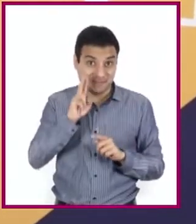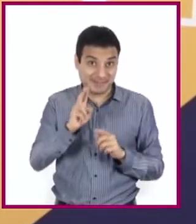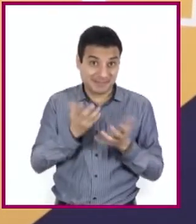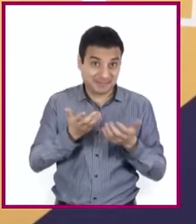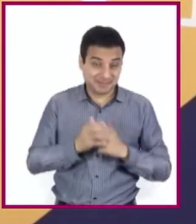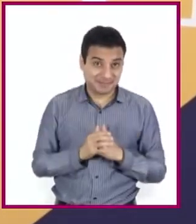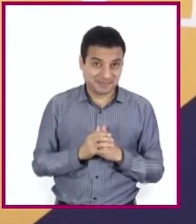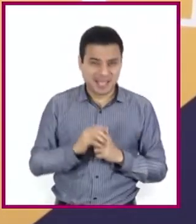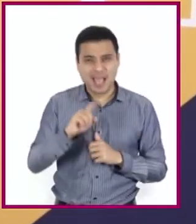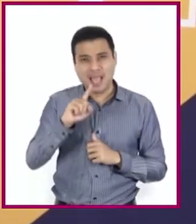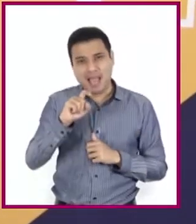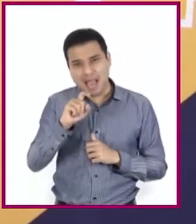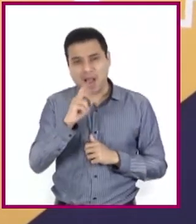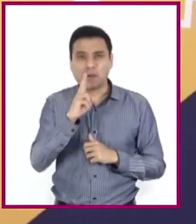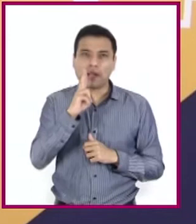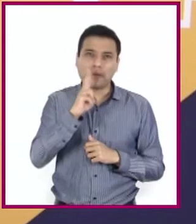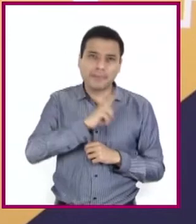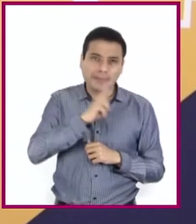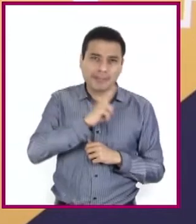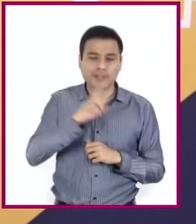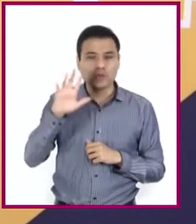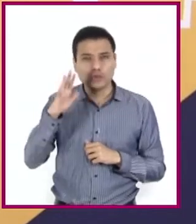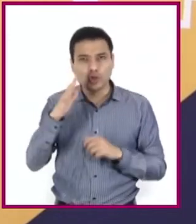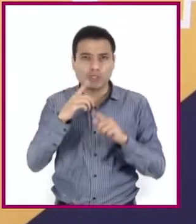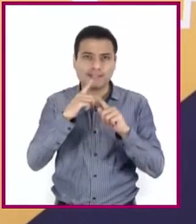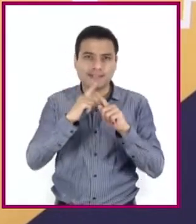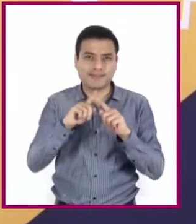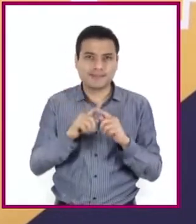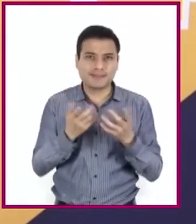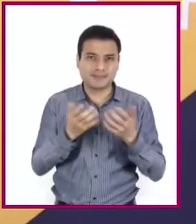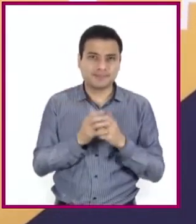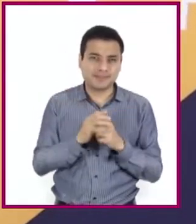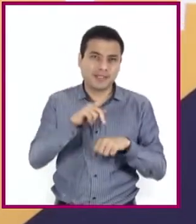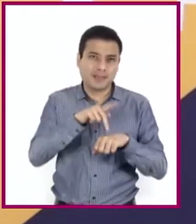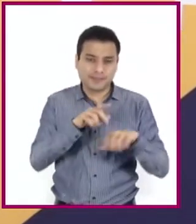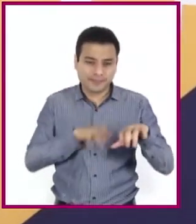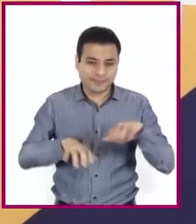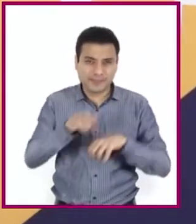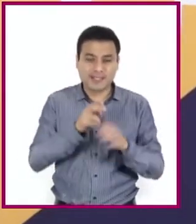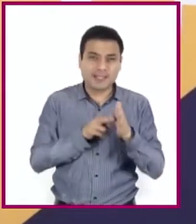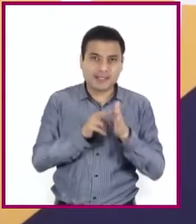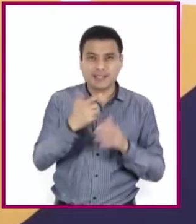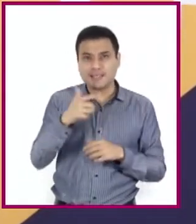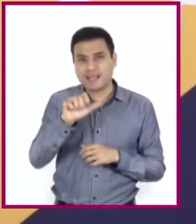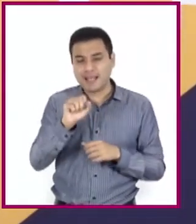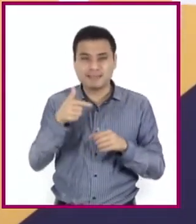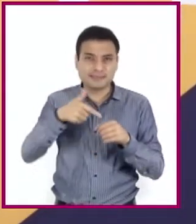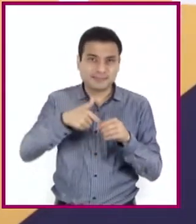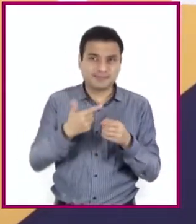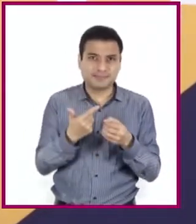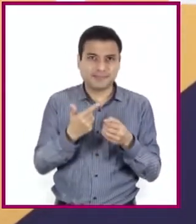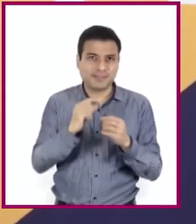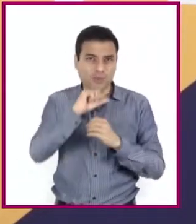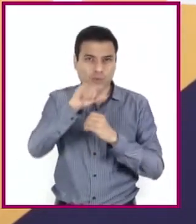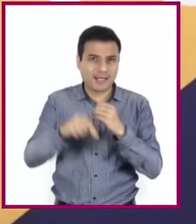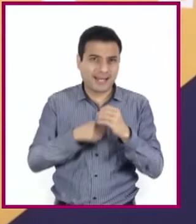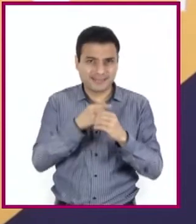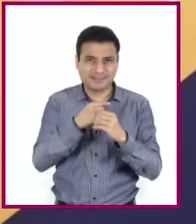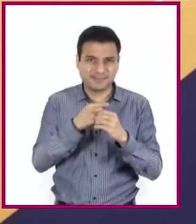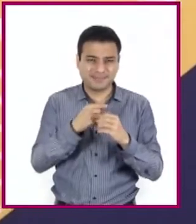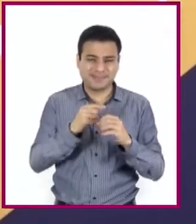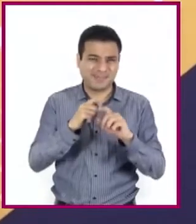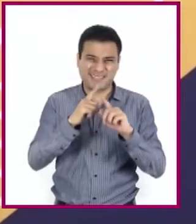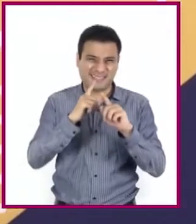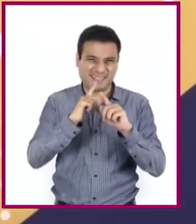energía primaria utilizada, y que aunque las centrales de carbón, gasóleo, gas natural, nucleares e